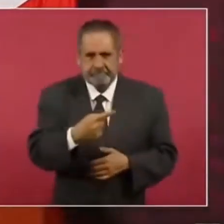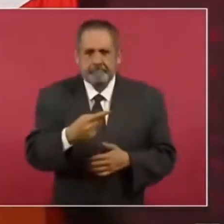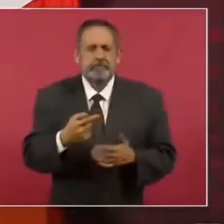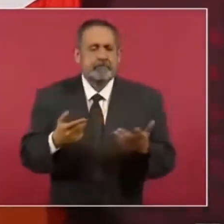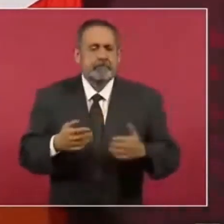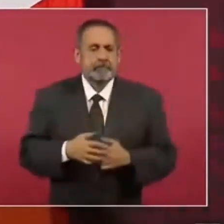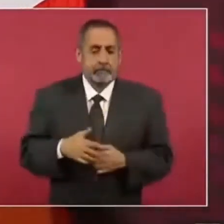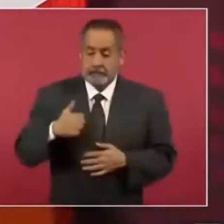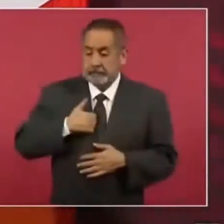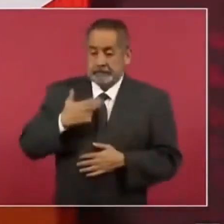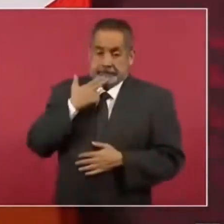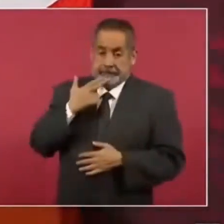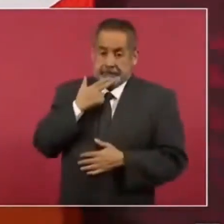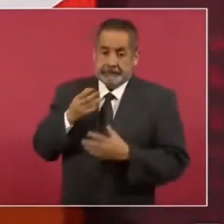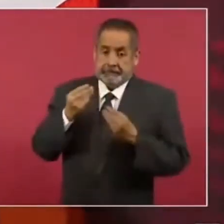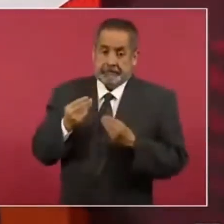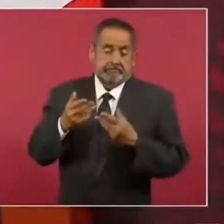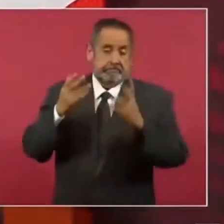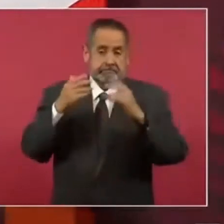a mí me va a servir